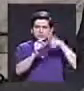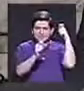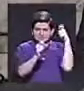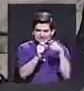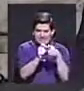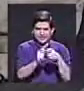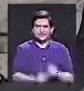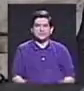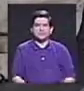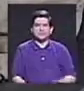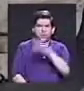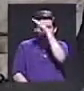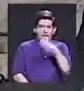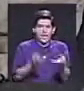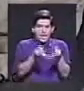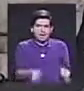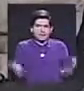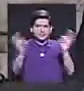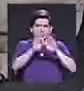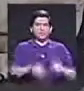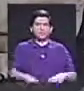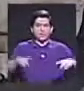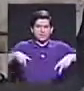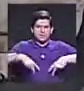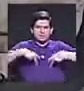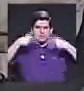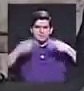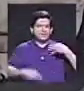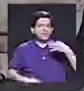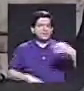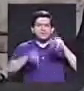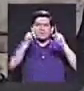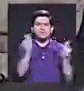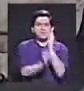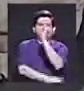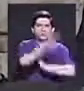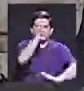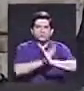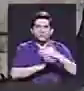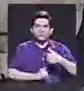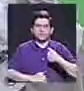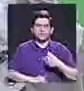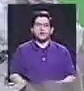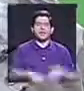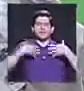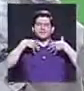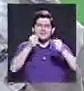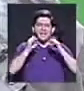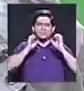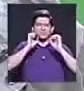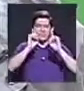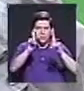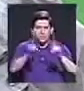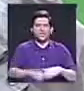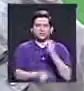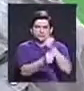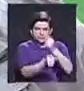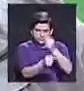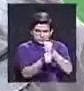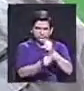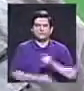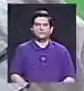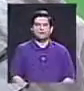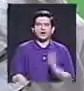específico en ejes importantes de la vida cotidiana para las personas con discapacidad, como es salud, educación,